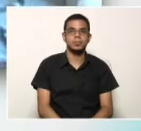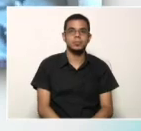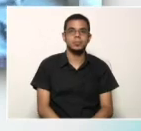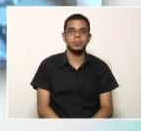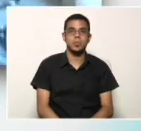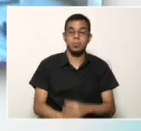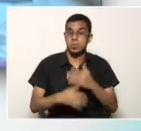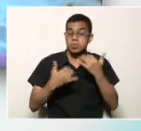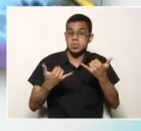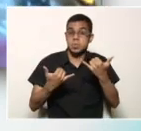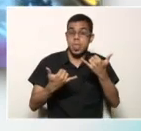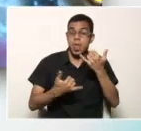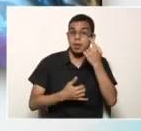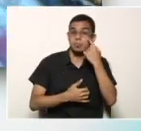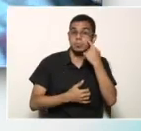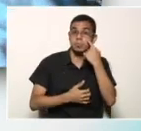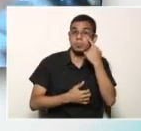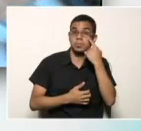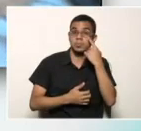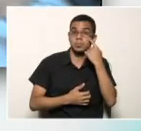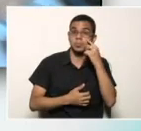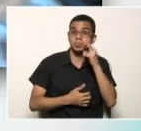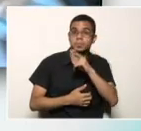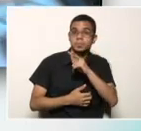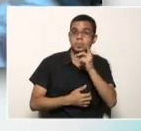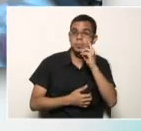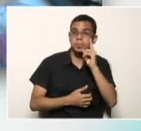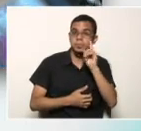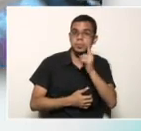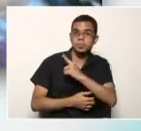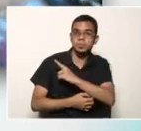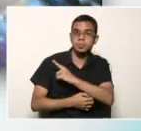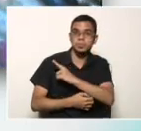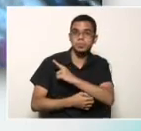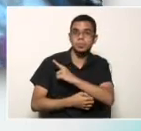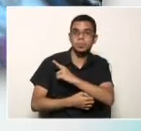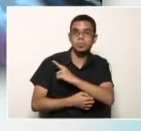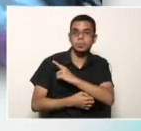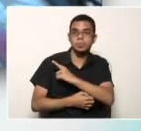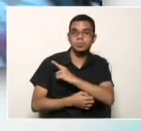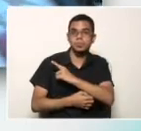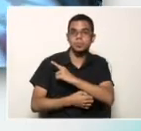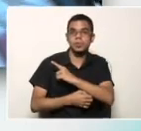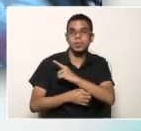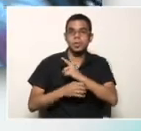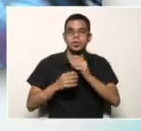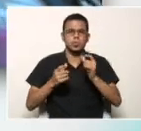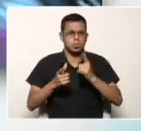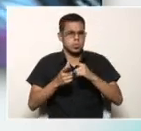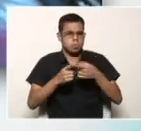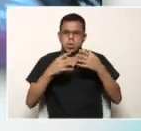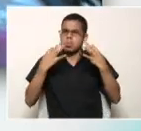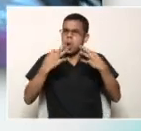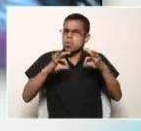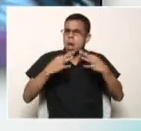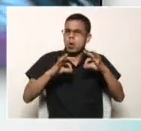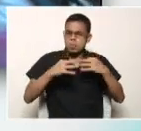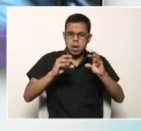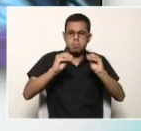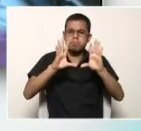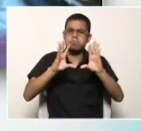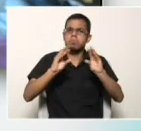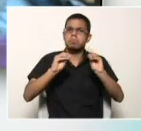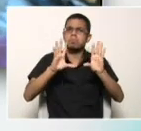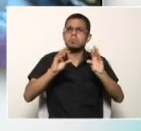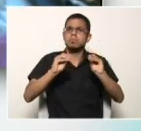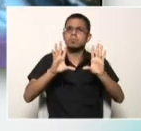Pueden observar acá, voy a encenderla rápidamente. Ustedes ven cómo la máquina empieza, enciende normal, ¿verdad? Y si yo le